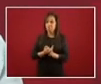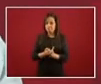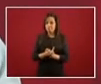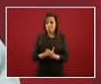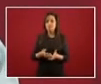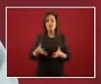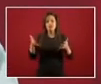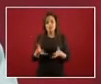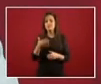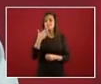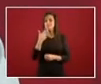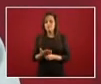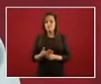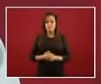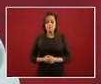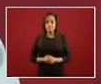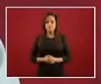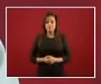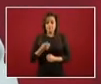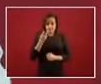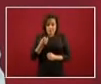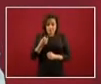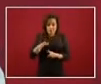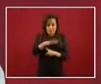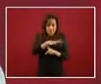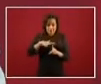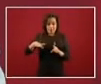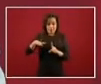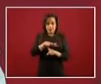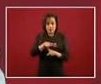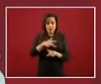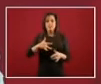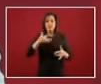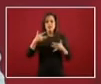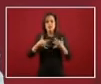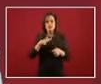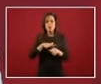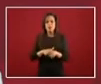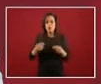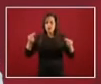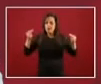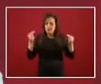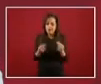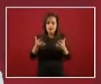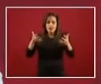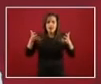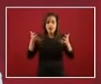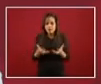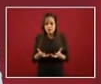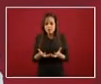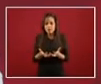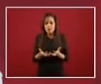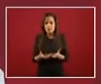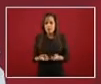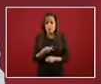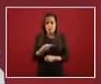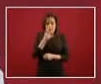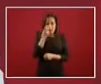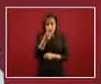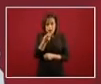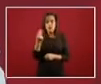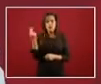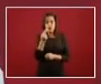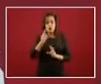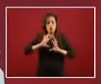Entonces, el sentimiento público es que se necesita hacer algo, pero decimos con claridad, ese algo lo tenemos que hacer